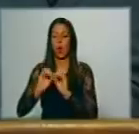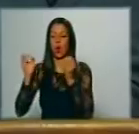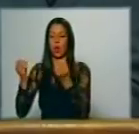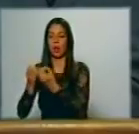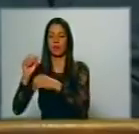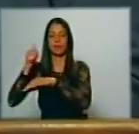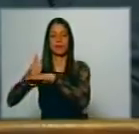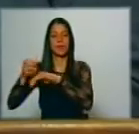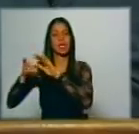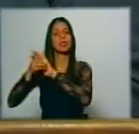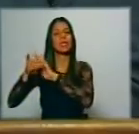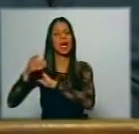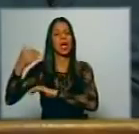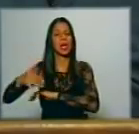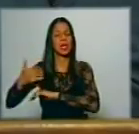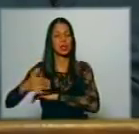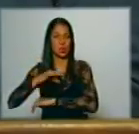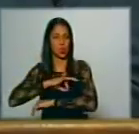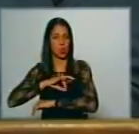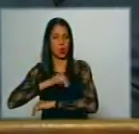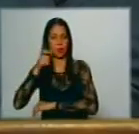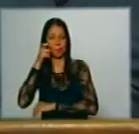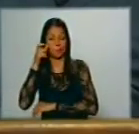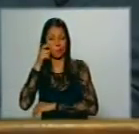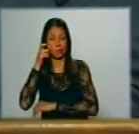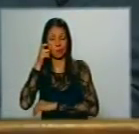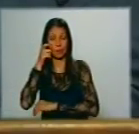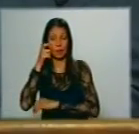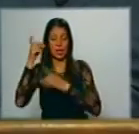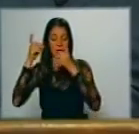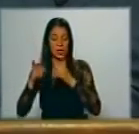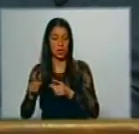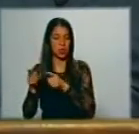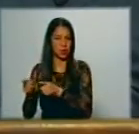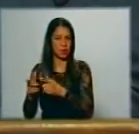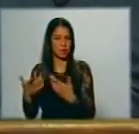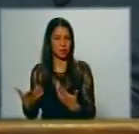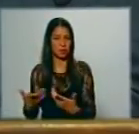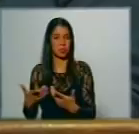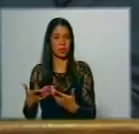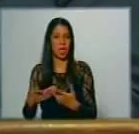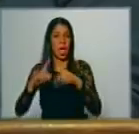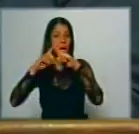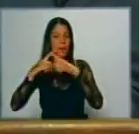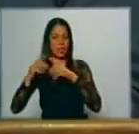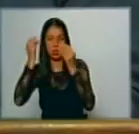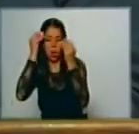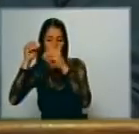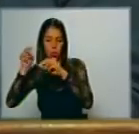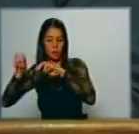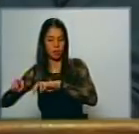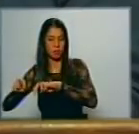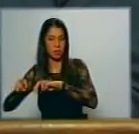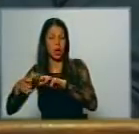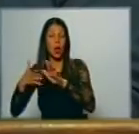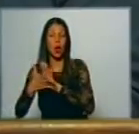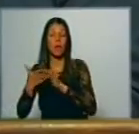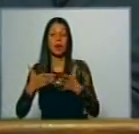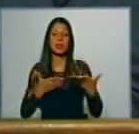los Derechos Socioeconómicos definirá mediante acto administrativo los bienes y